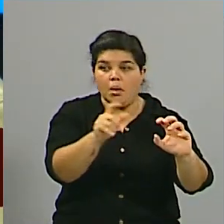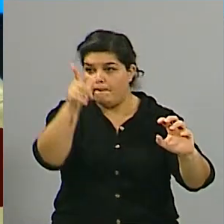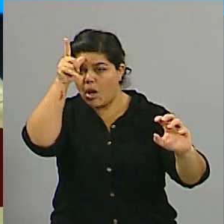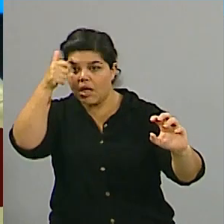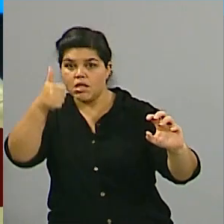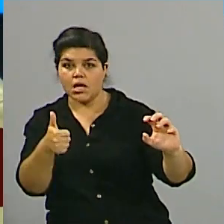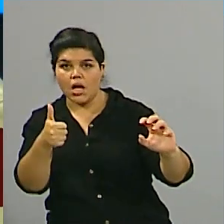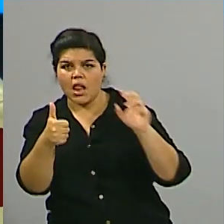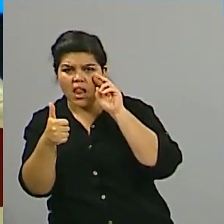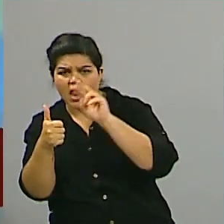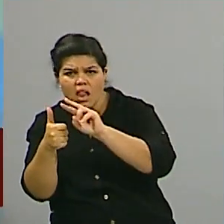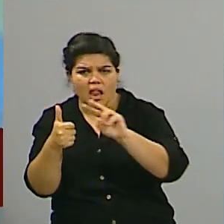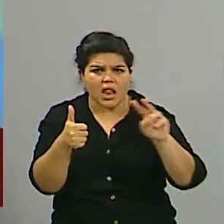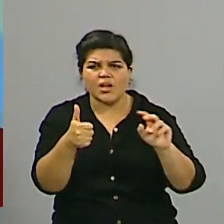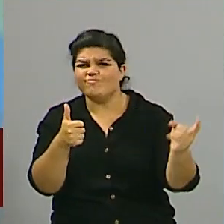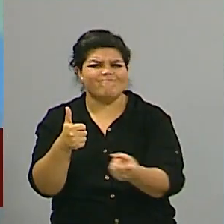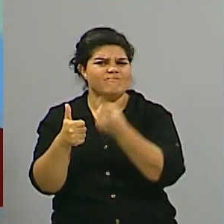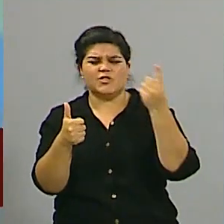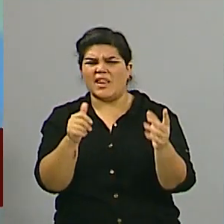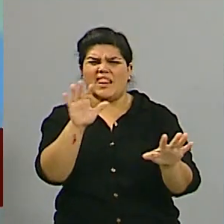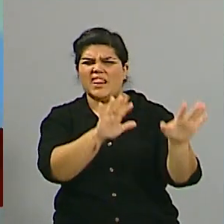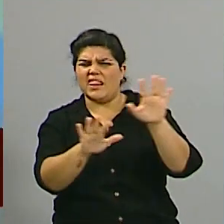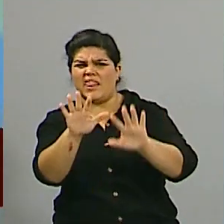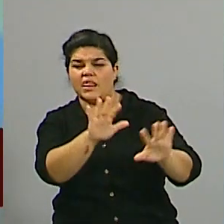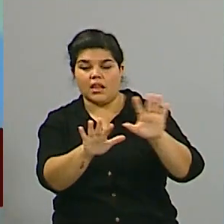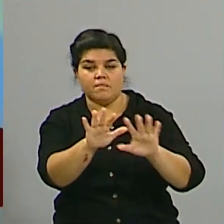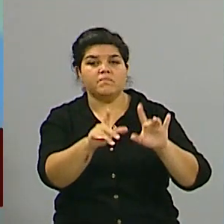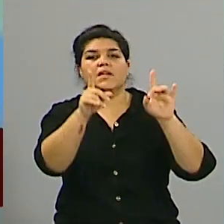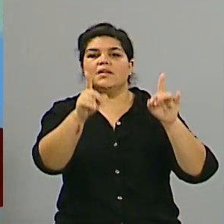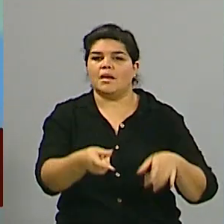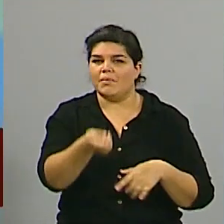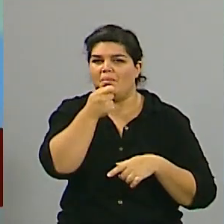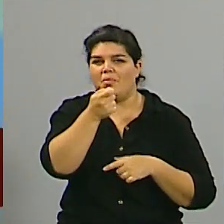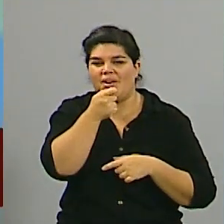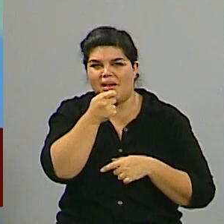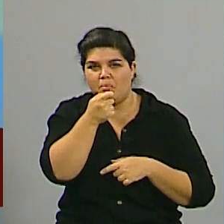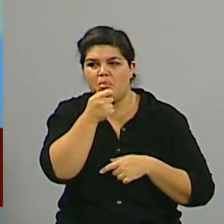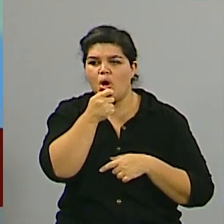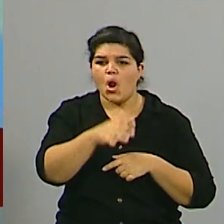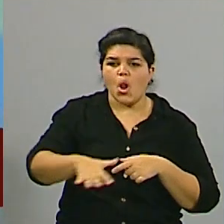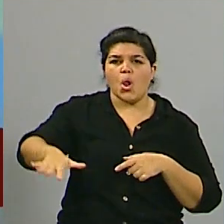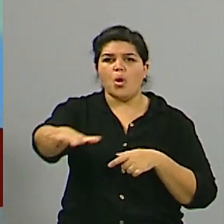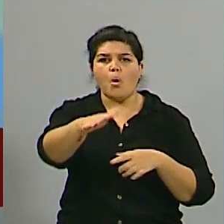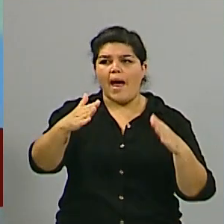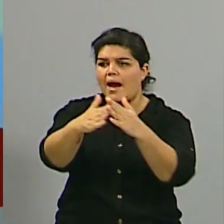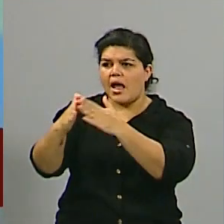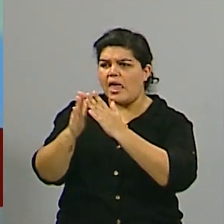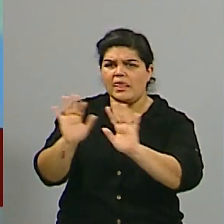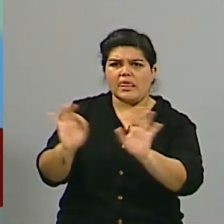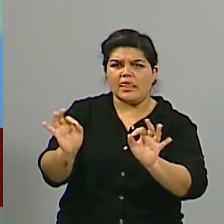Y también hay un montón de descampados en el departamento de Las Heras con yuyos altos y llenos de basura que también